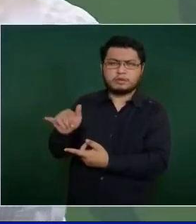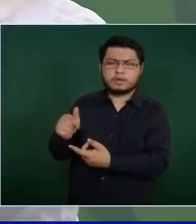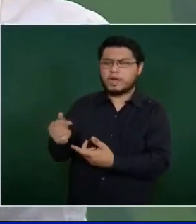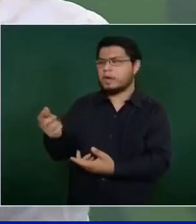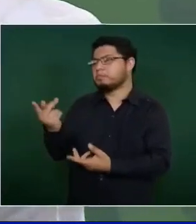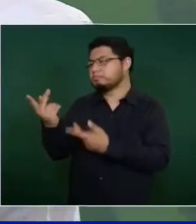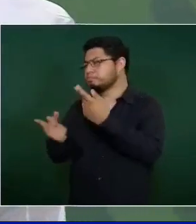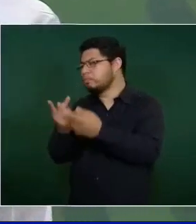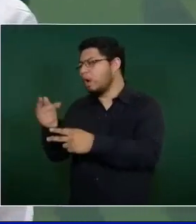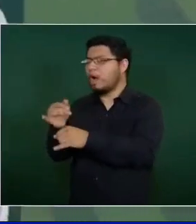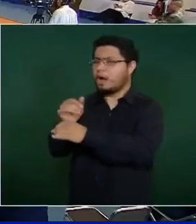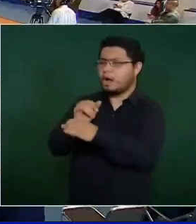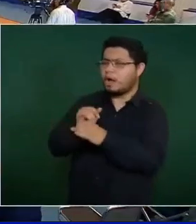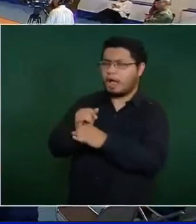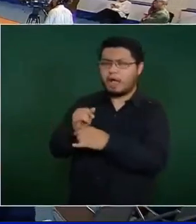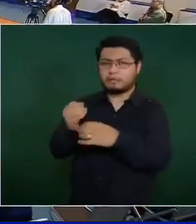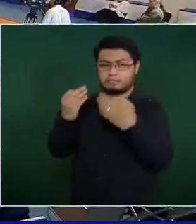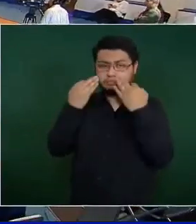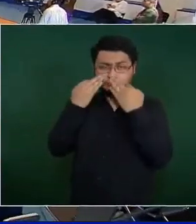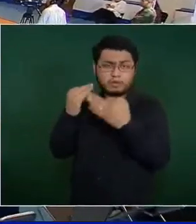testimonios,